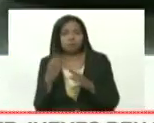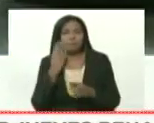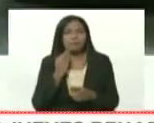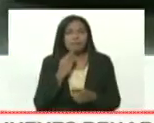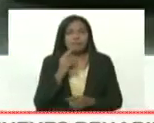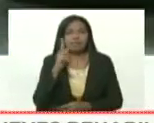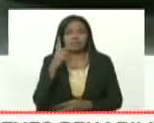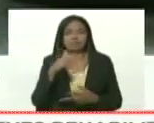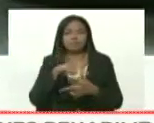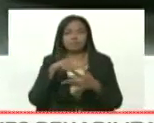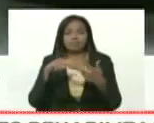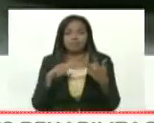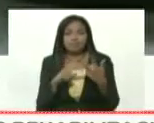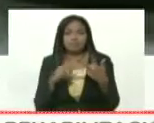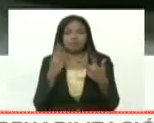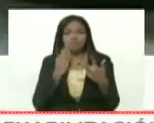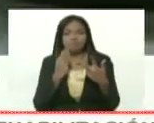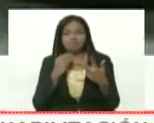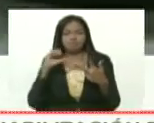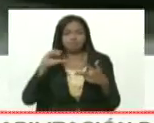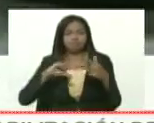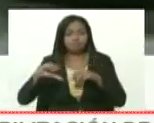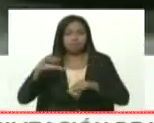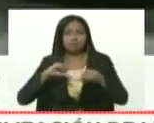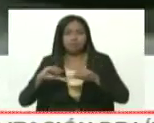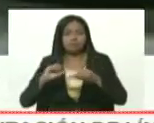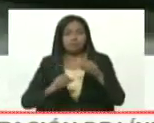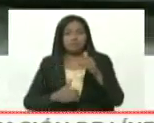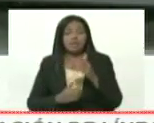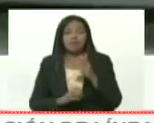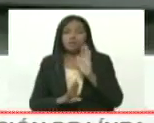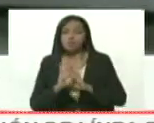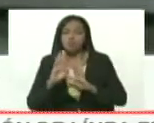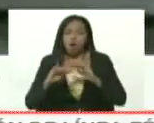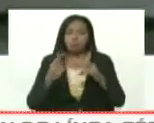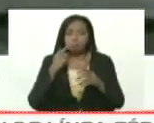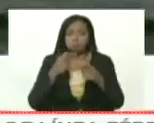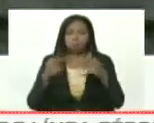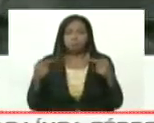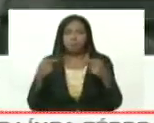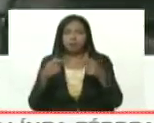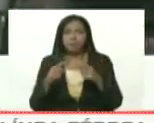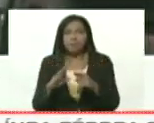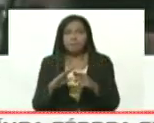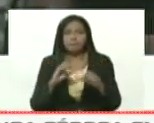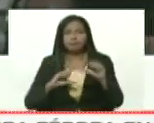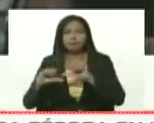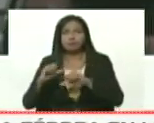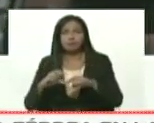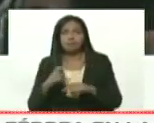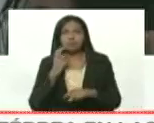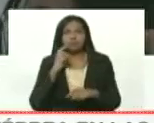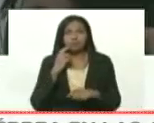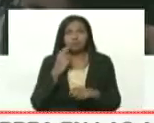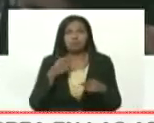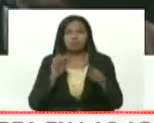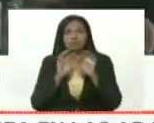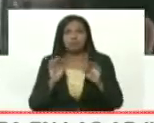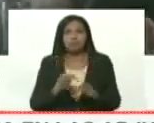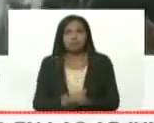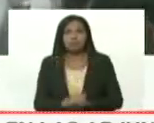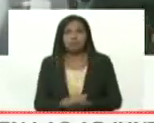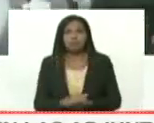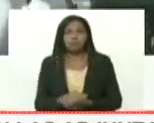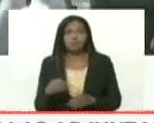de 3 experimentos, ¿ok? Correcto. Los estudiantes lo desarrollaron y justamente medir propiedades asociadas tanto al chocolate y al cacao,